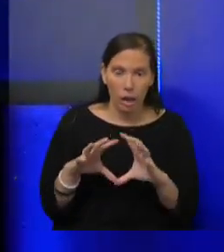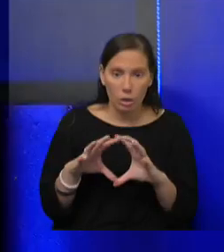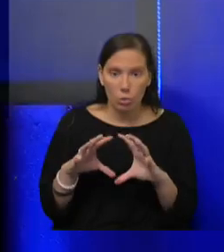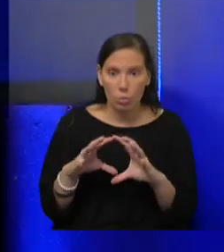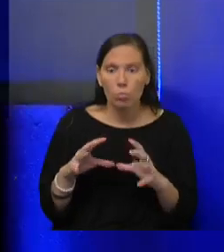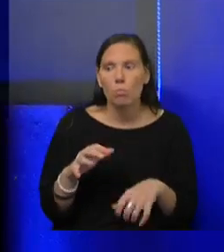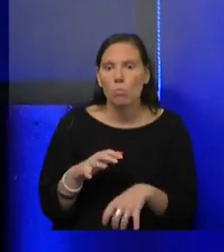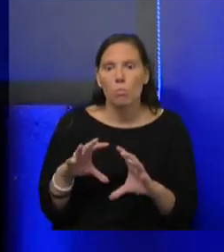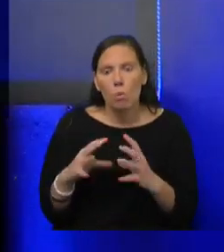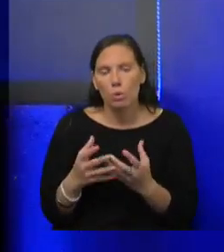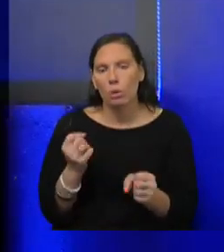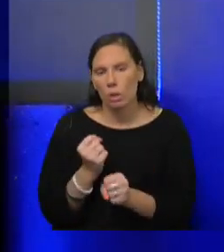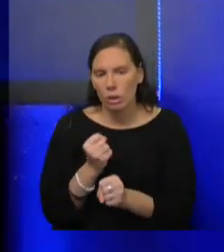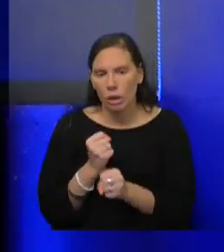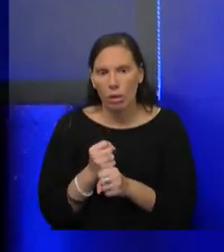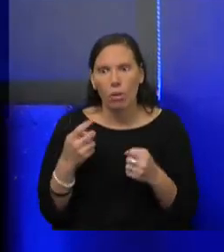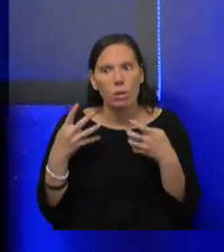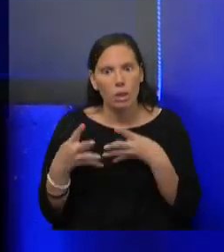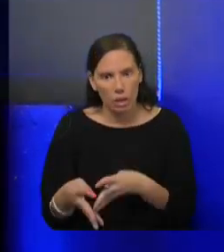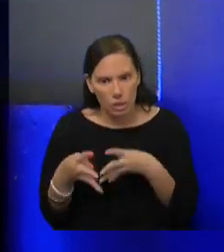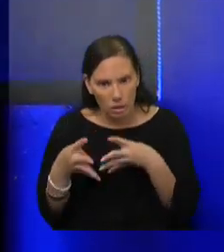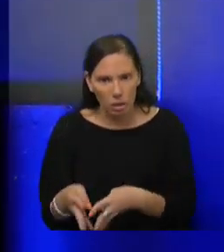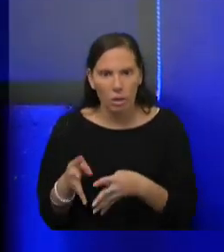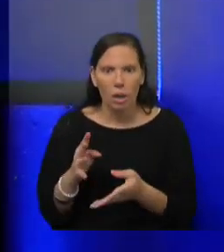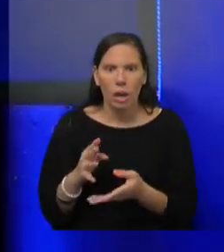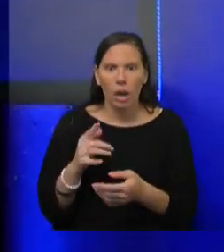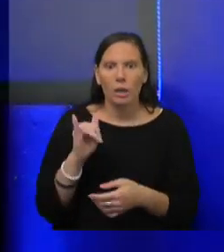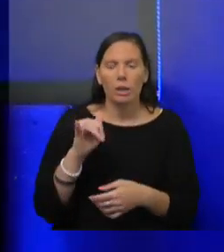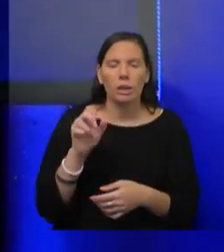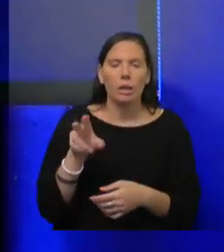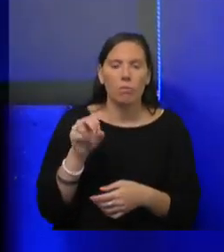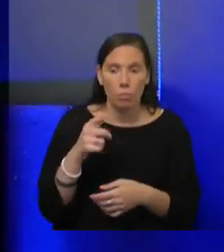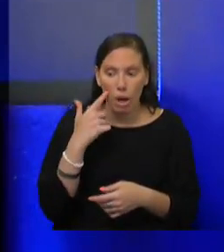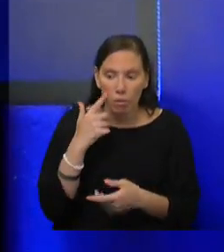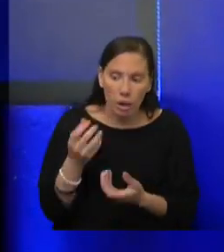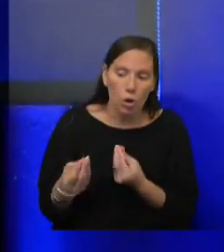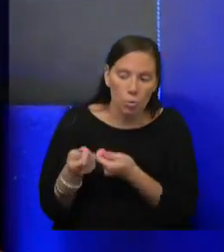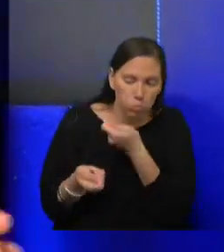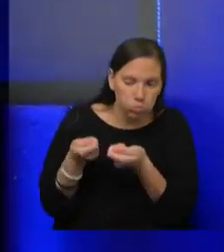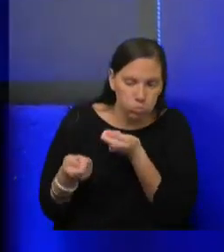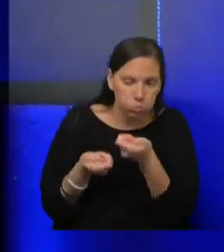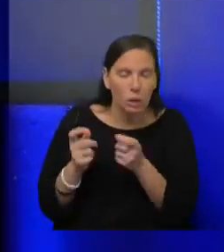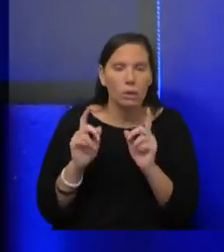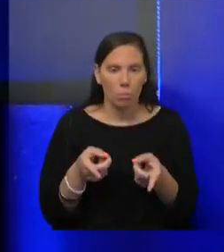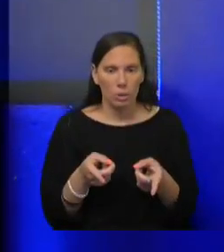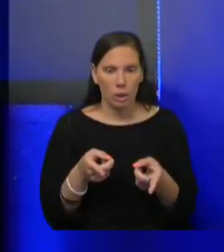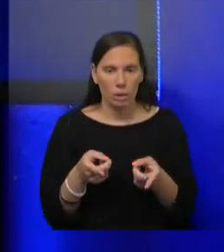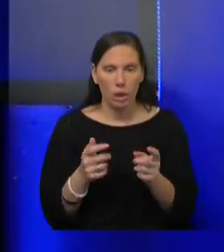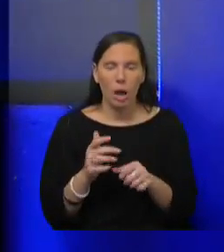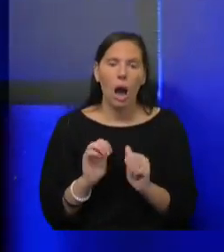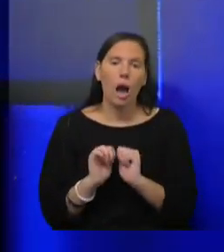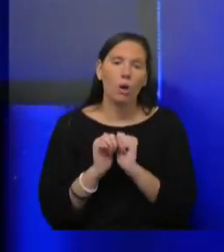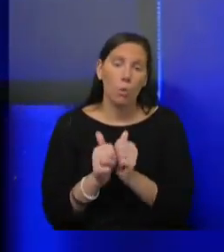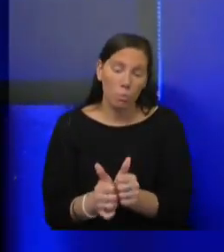desafiante redimensionar repotenciar el enop Y por supuesto acompañar